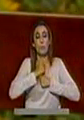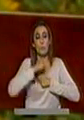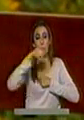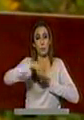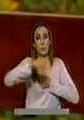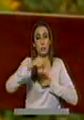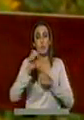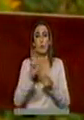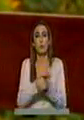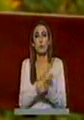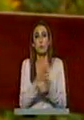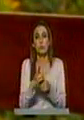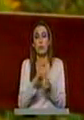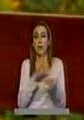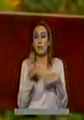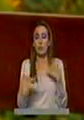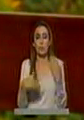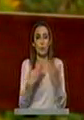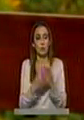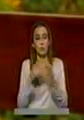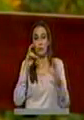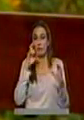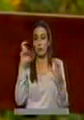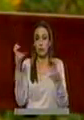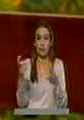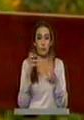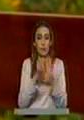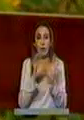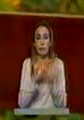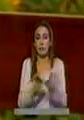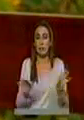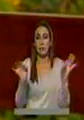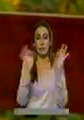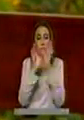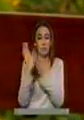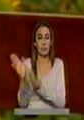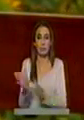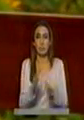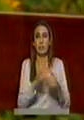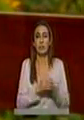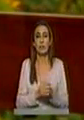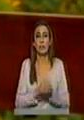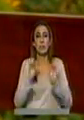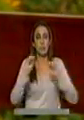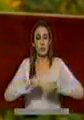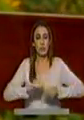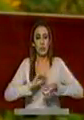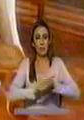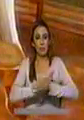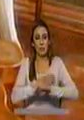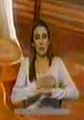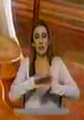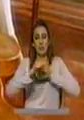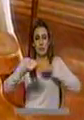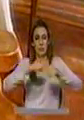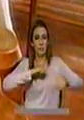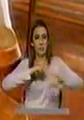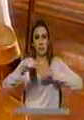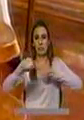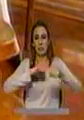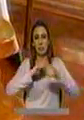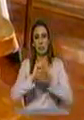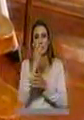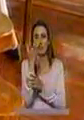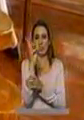que todo turista tenga una experiencia única, como comentaba. Sí, posterior al terremoto, el